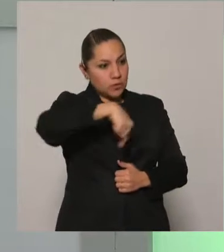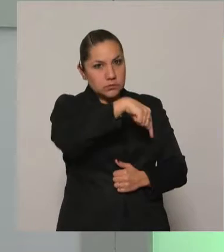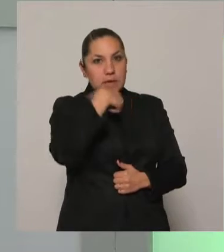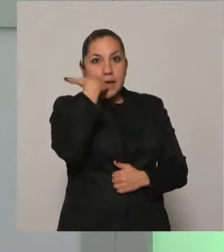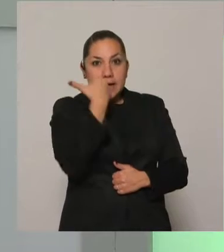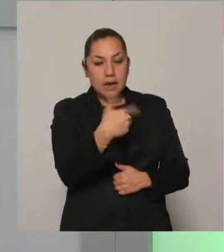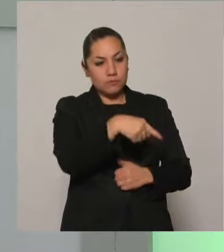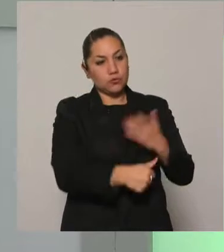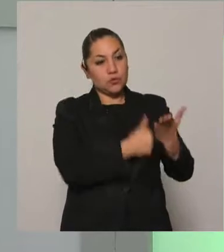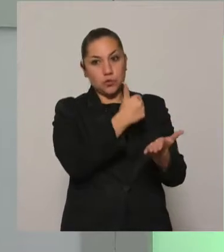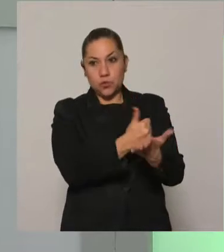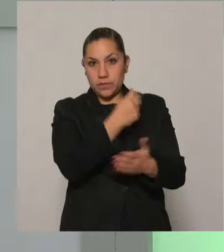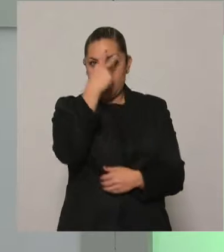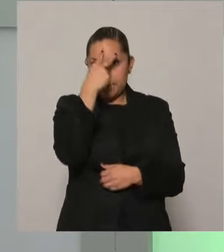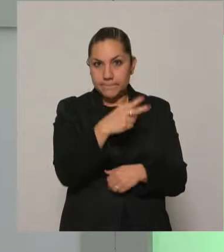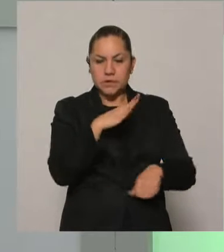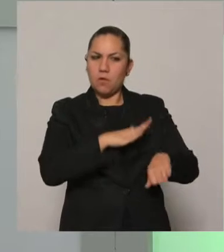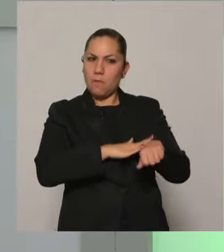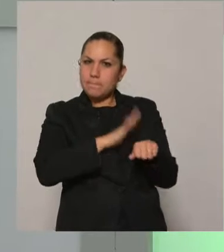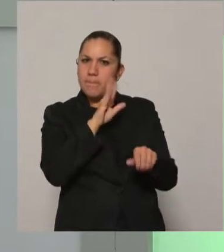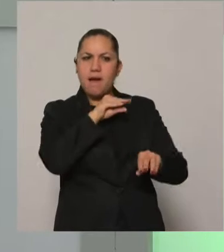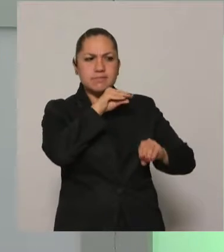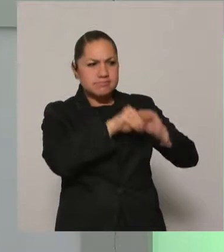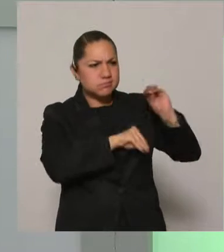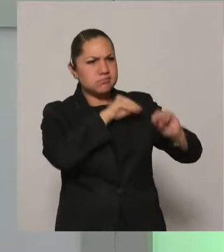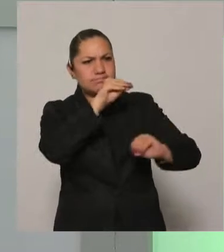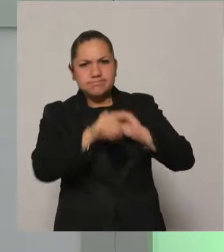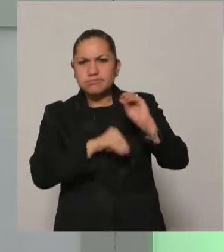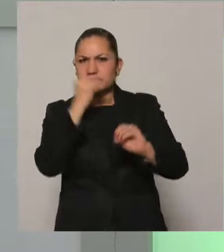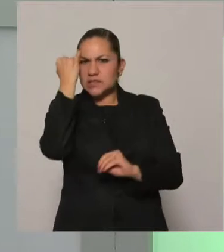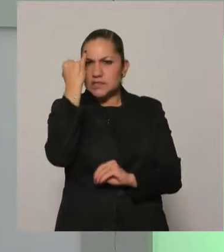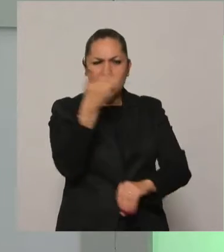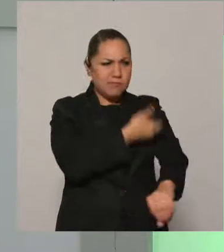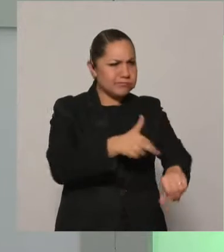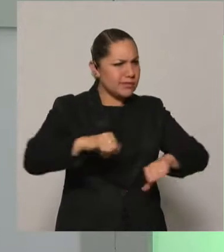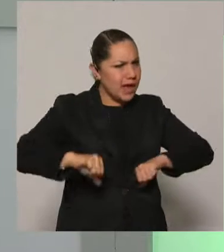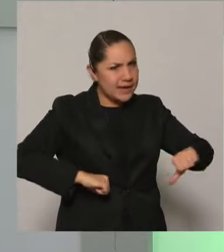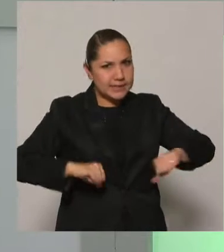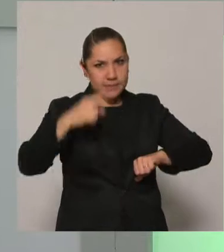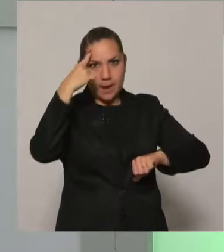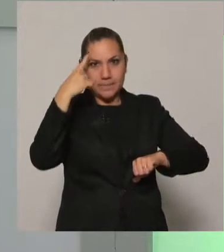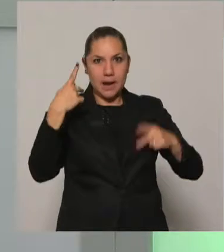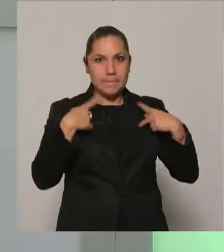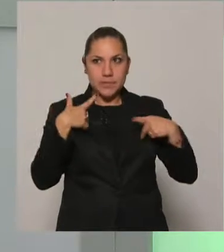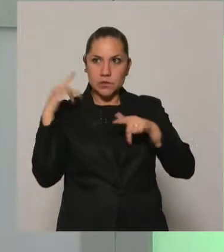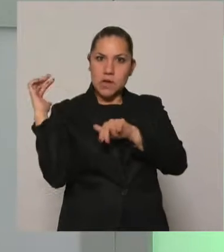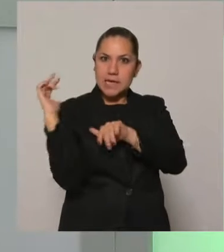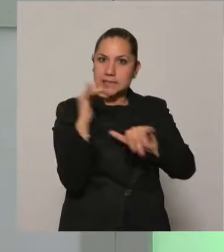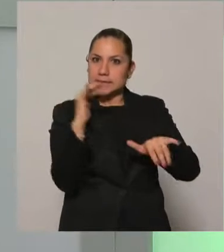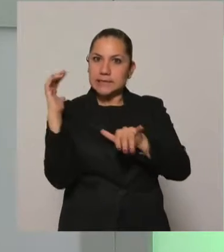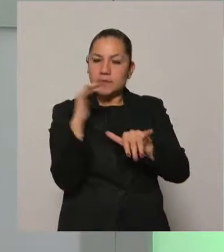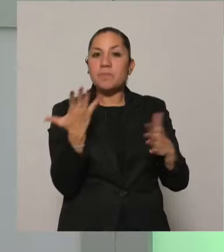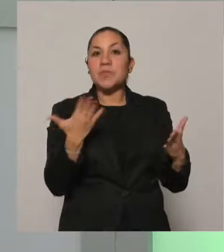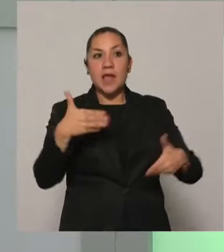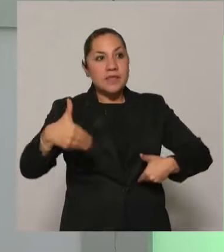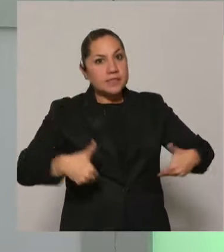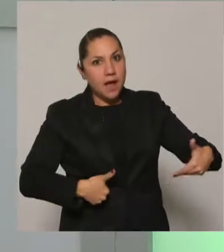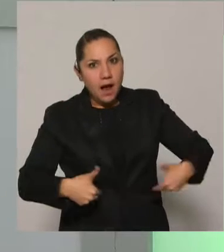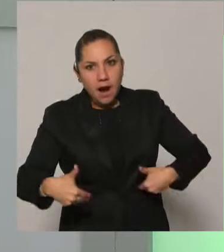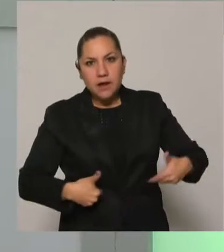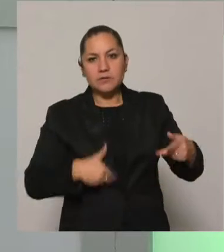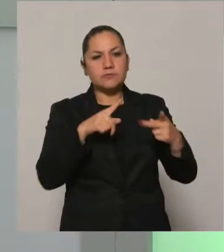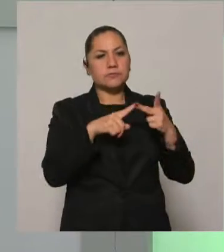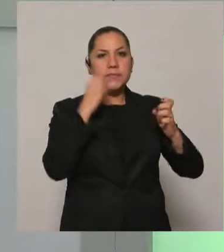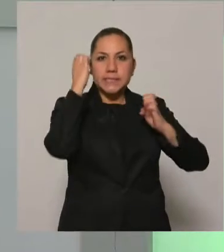atractivos en este fin de año. Más atractivos porque hay teatros, porque hay museos, porque hay exposiciones, porque hay